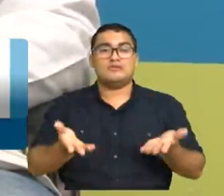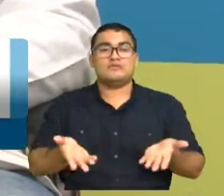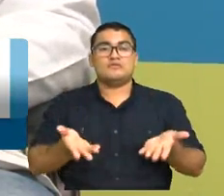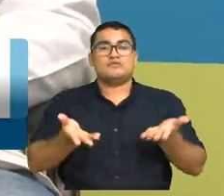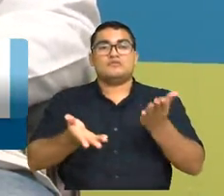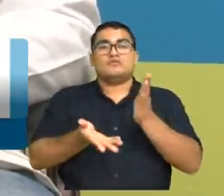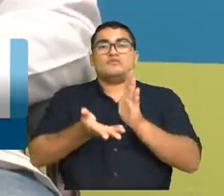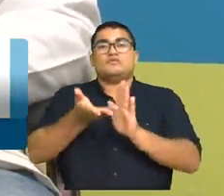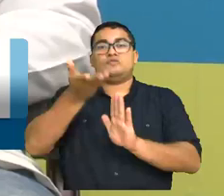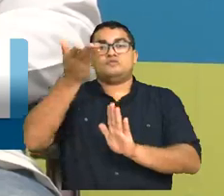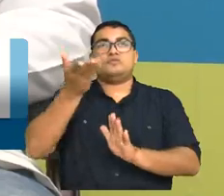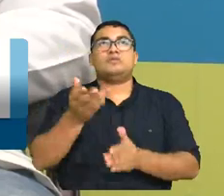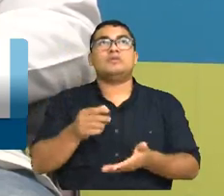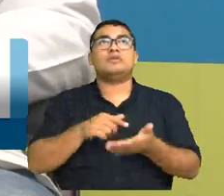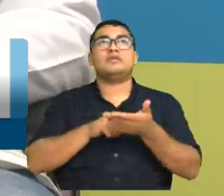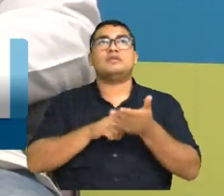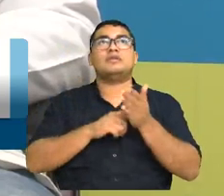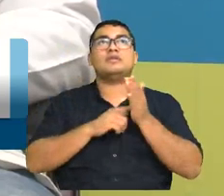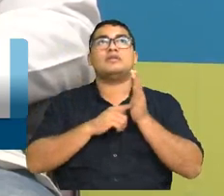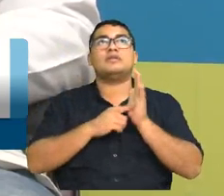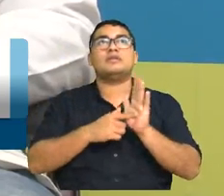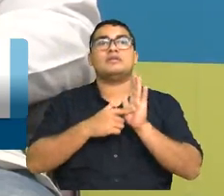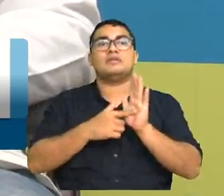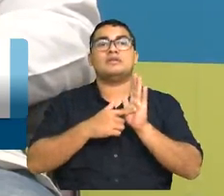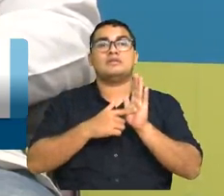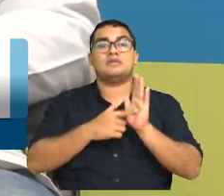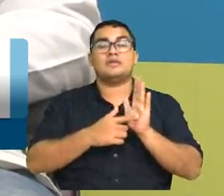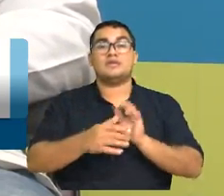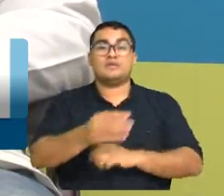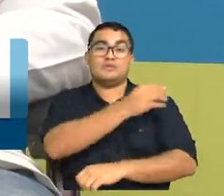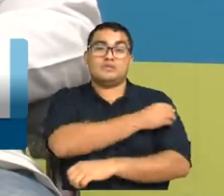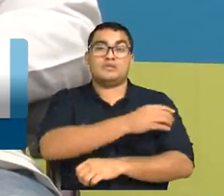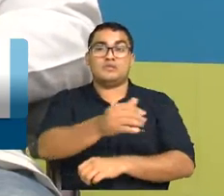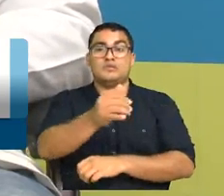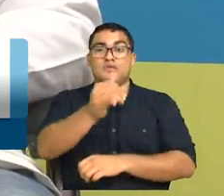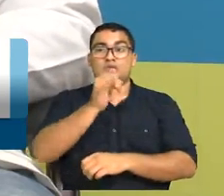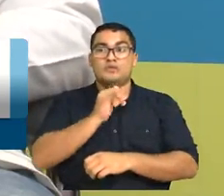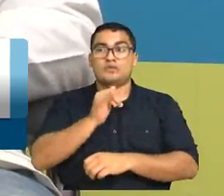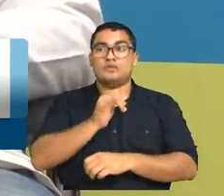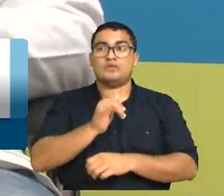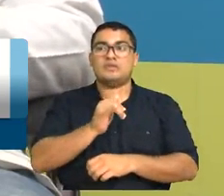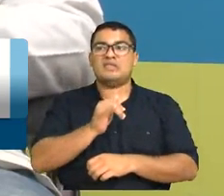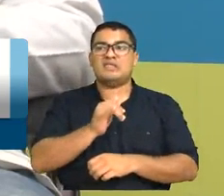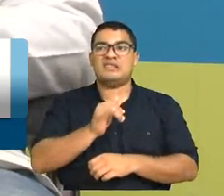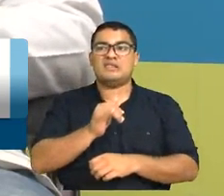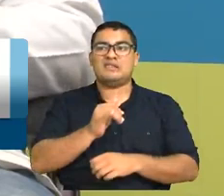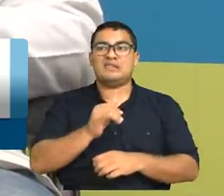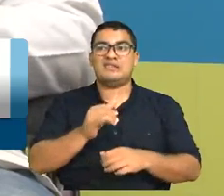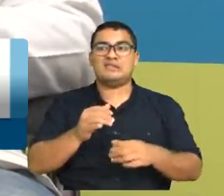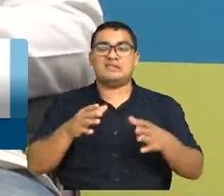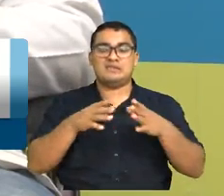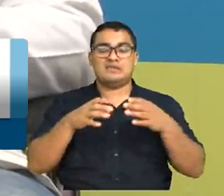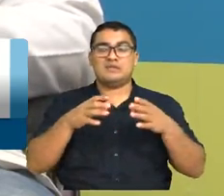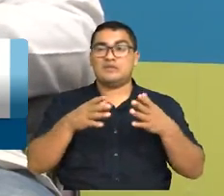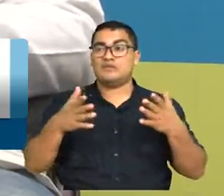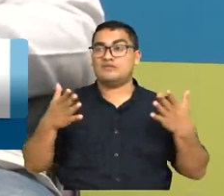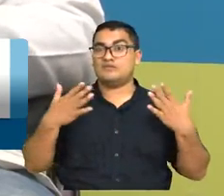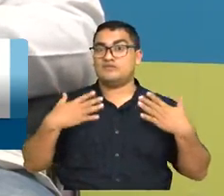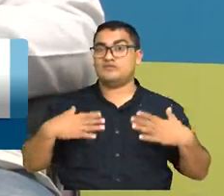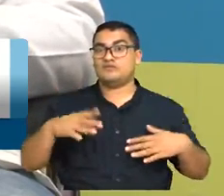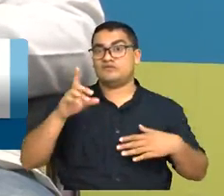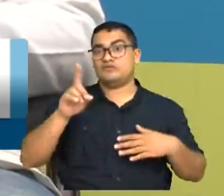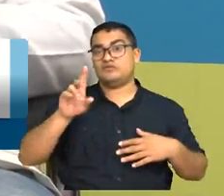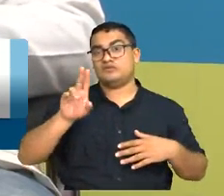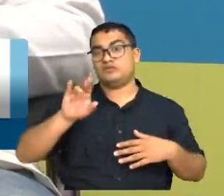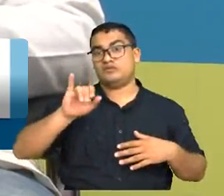cosa es de que al ingerir alcohol, se inhibe una hormona que es la hormona antidiurética, es decir, cuando